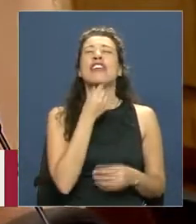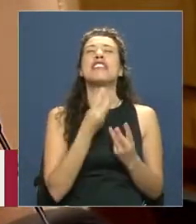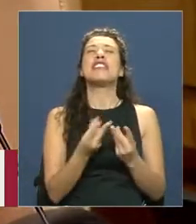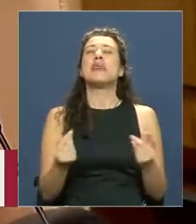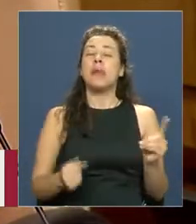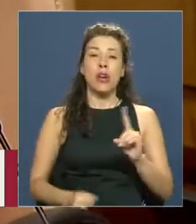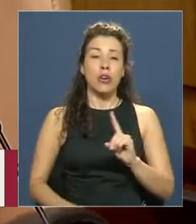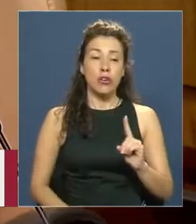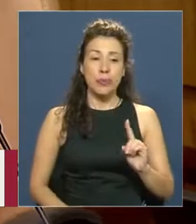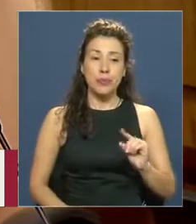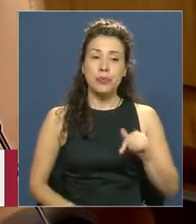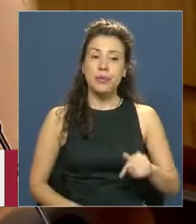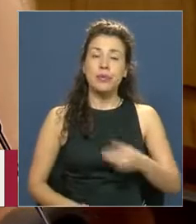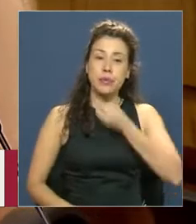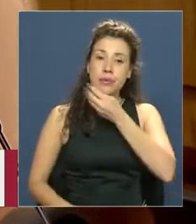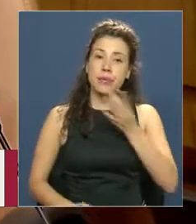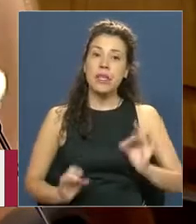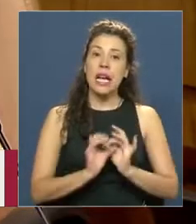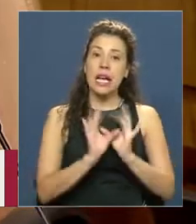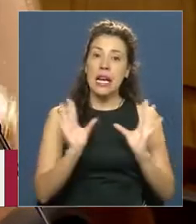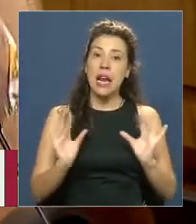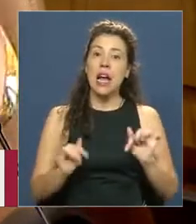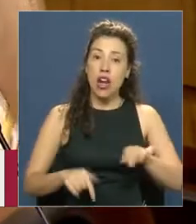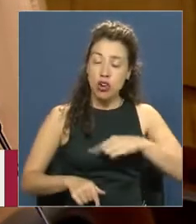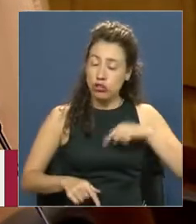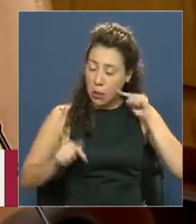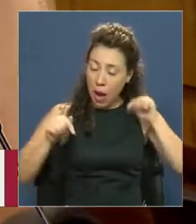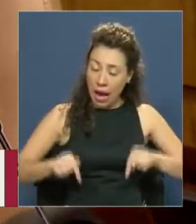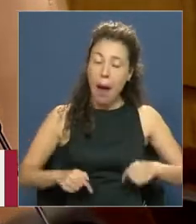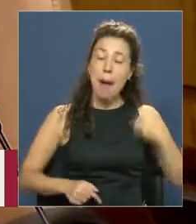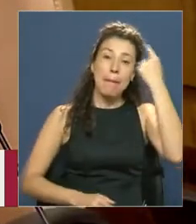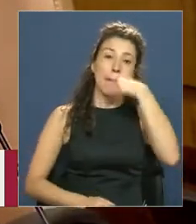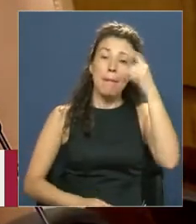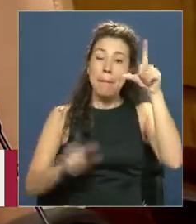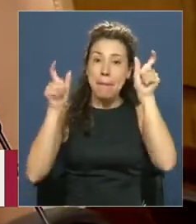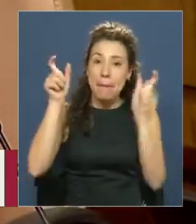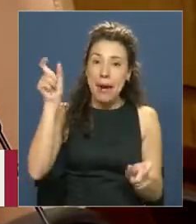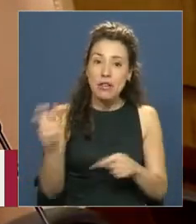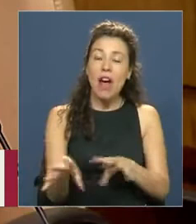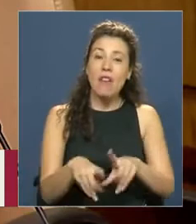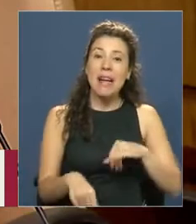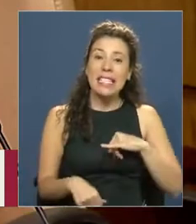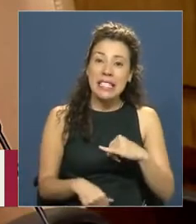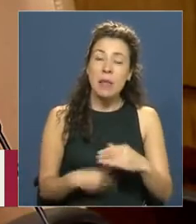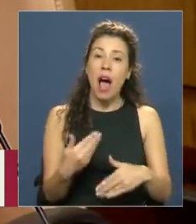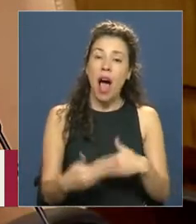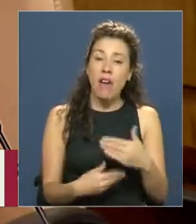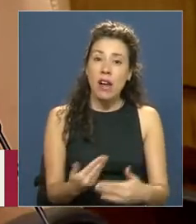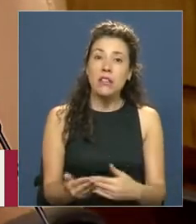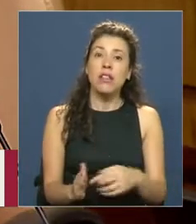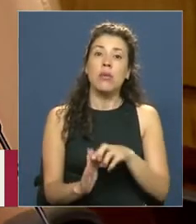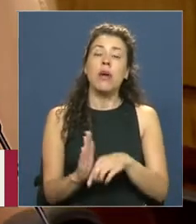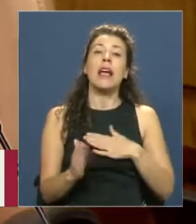consagración, sino que de un mensaje potente para decir que aquí estamos, que somos personas, somos familia, y seguiremos empujando iniciativas que buscan